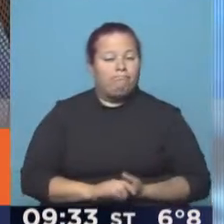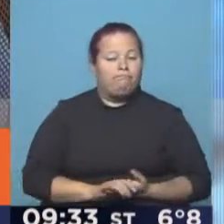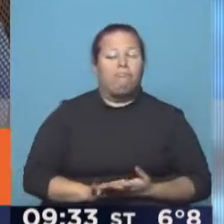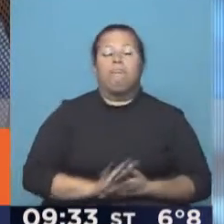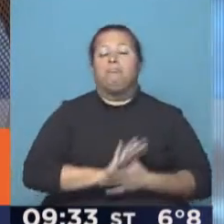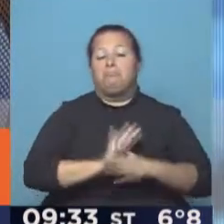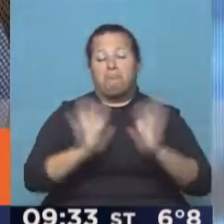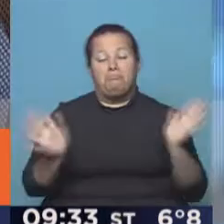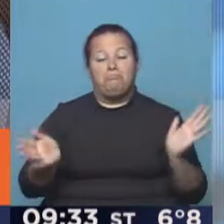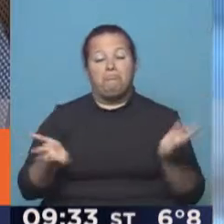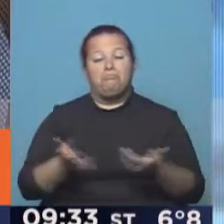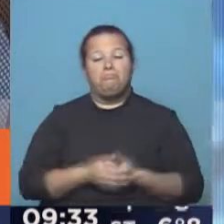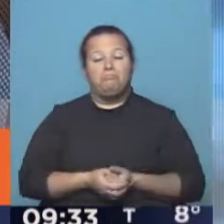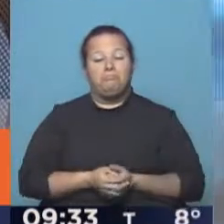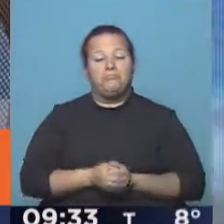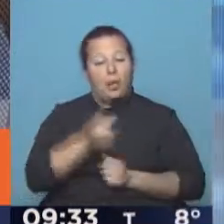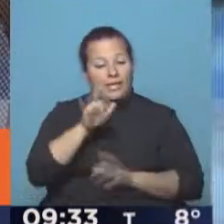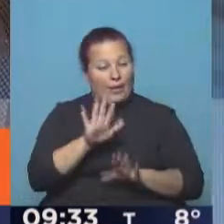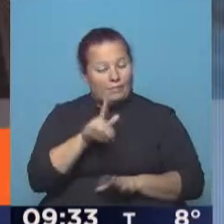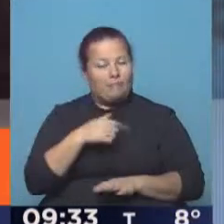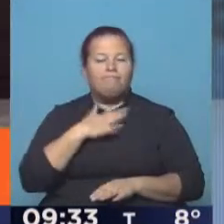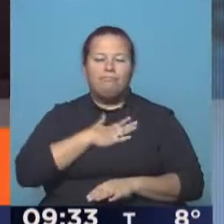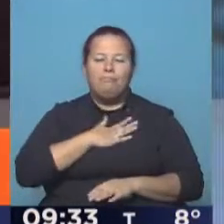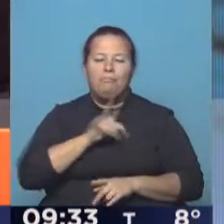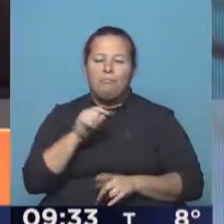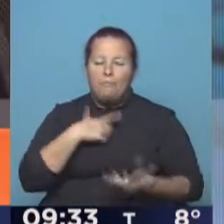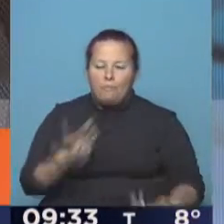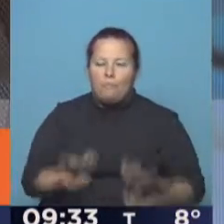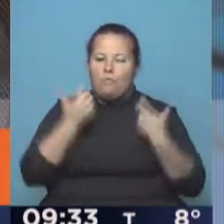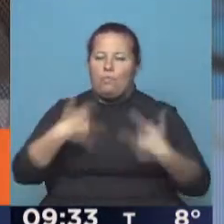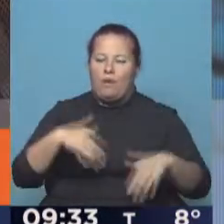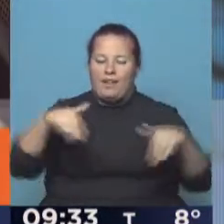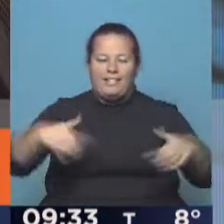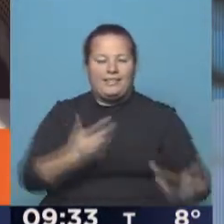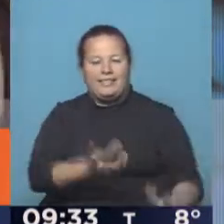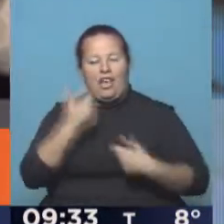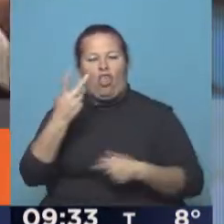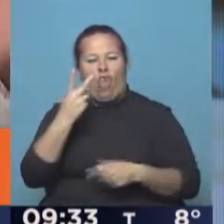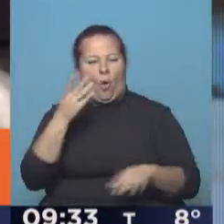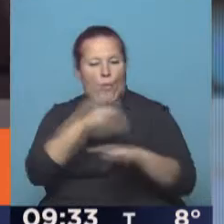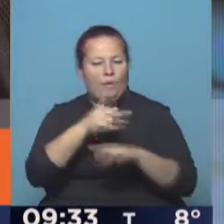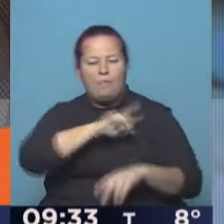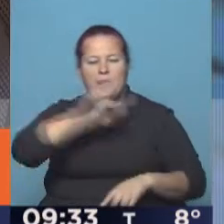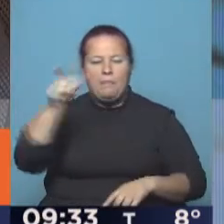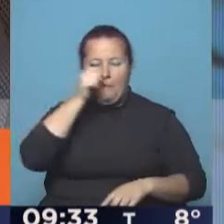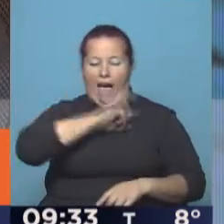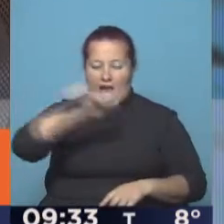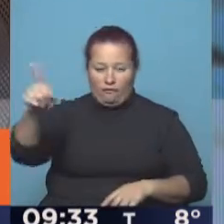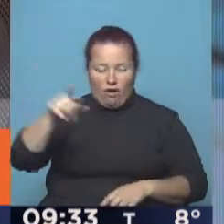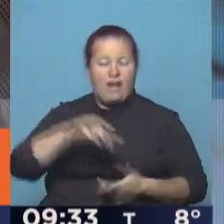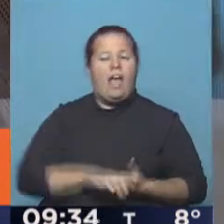Y bueno, me costó mucho levantarlo del sillón de Rivadavia, así que entraron 2 veces porque lo echó mi padre a